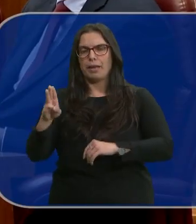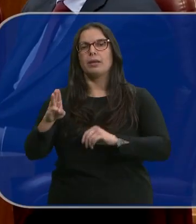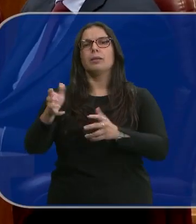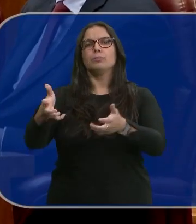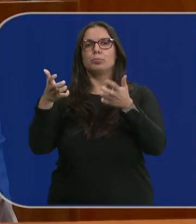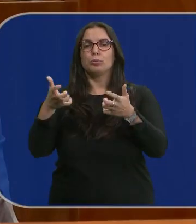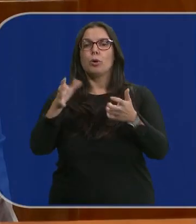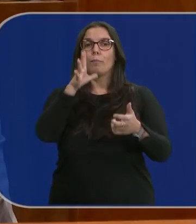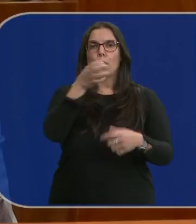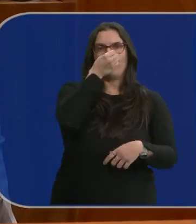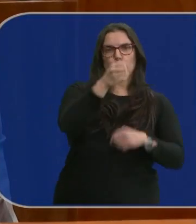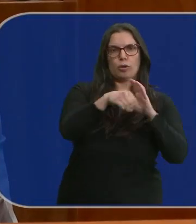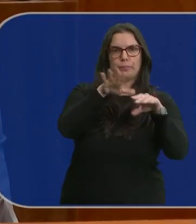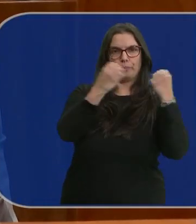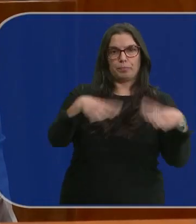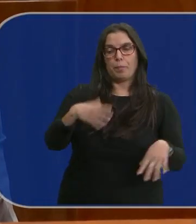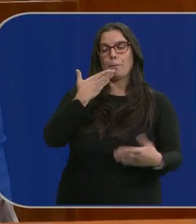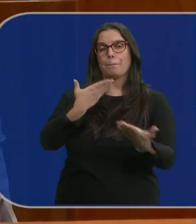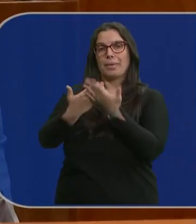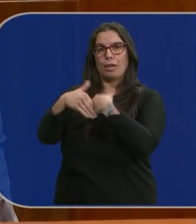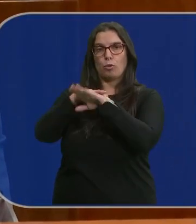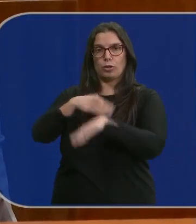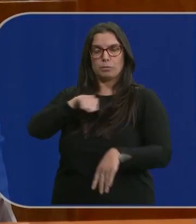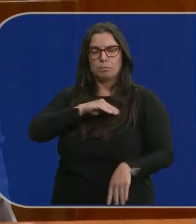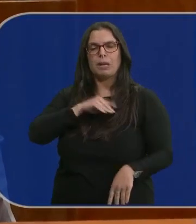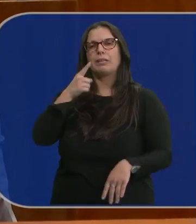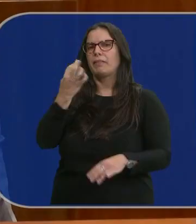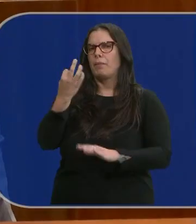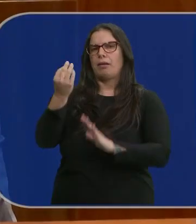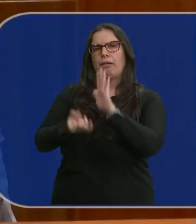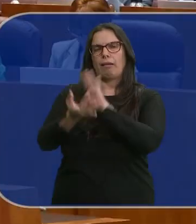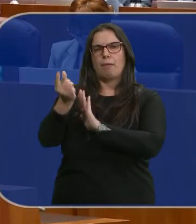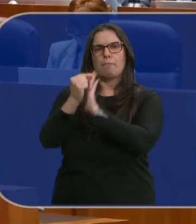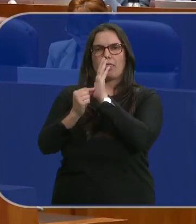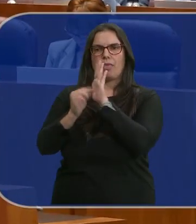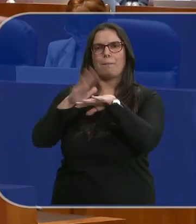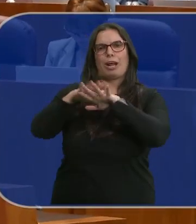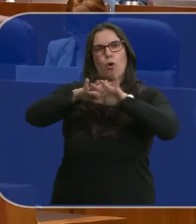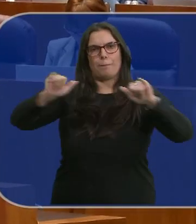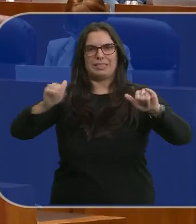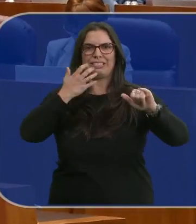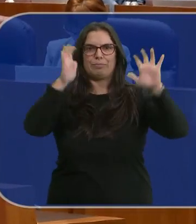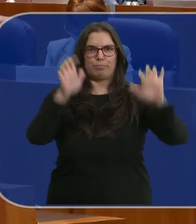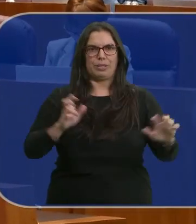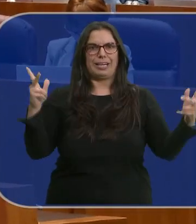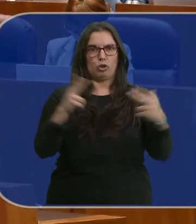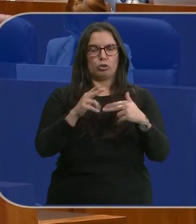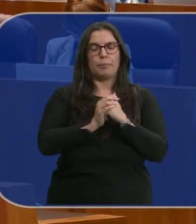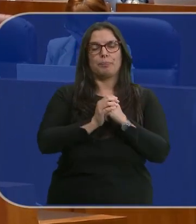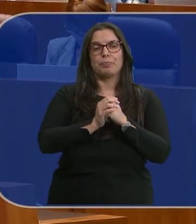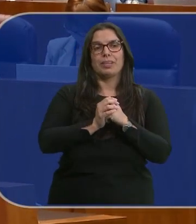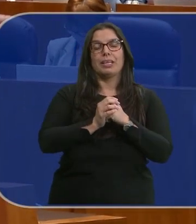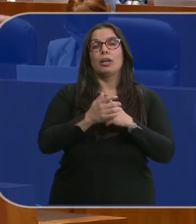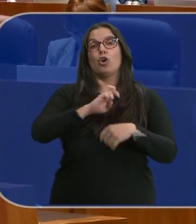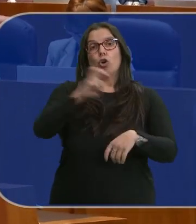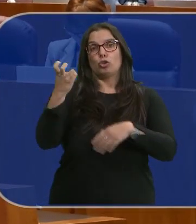PSOE, en la que pedían instar al Gobierno de España que apliquen medidas que palíen las consecuencias de este recorte. No ha pasado lo